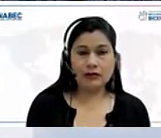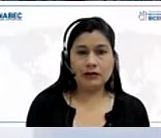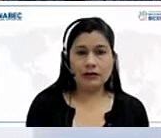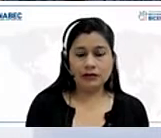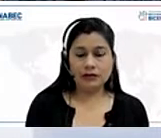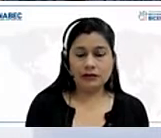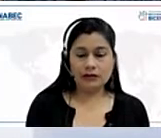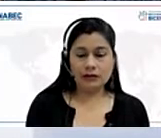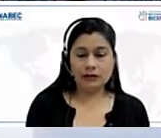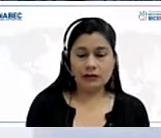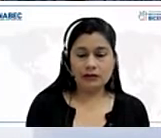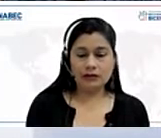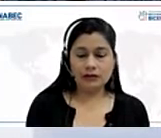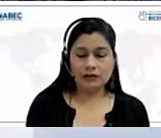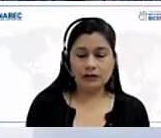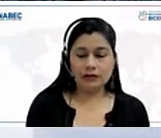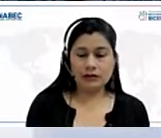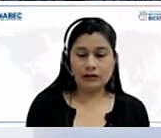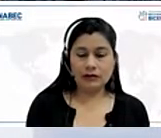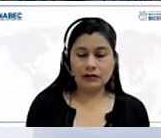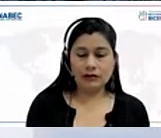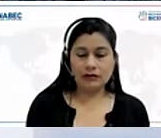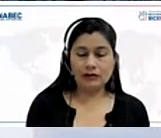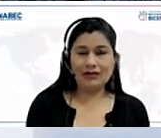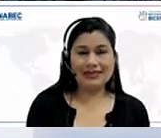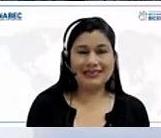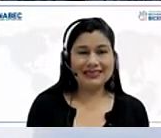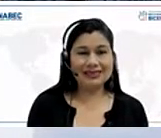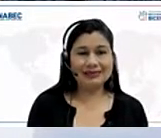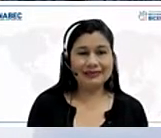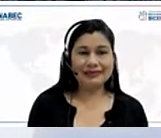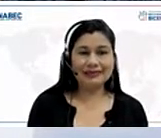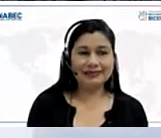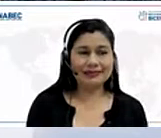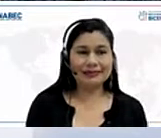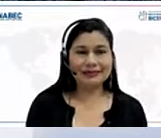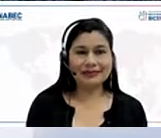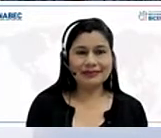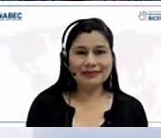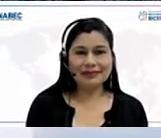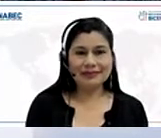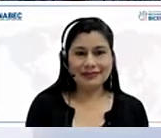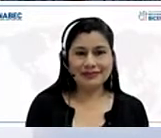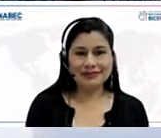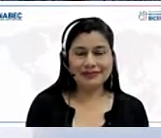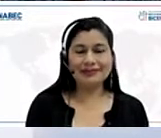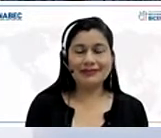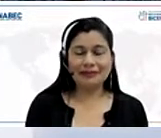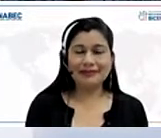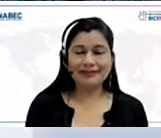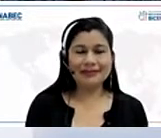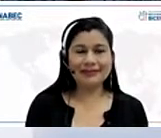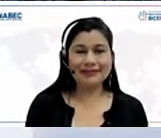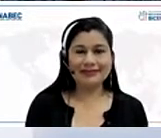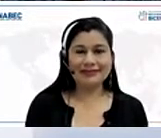es un documento, bueno, que valida el tema de, bueno, que sería residencia de